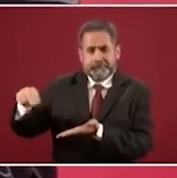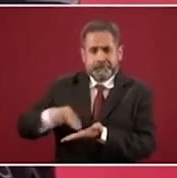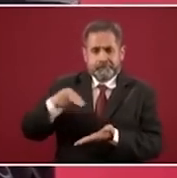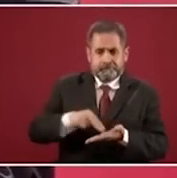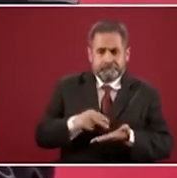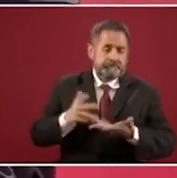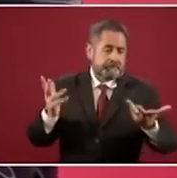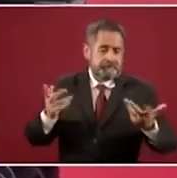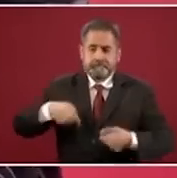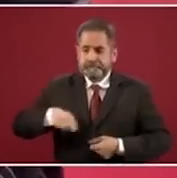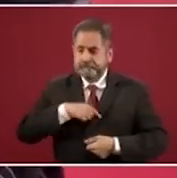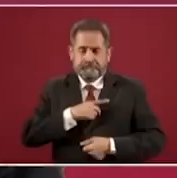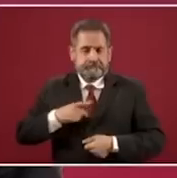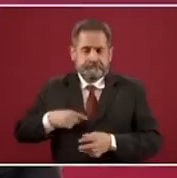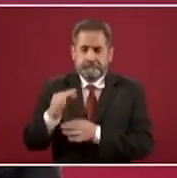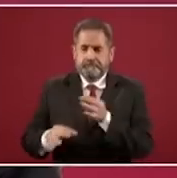cumplir con los términos.